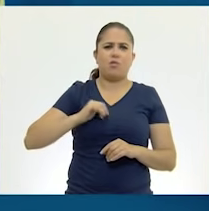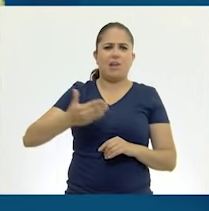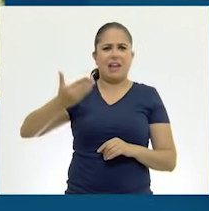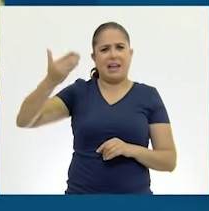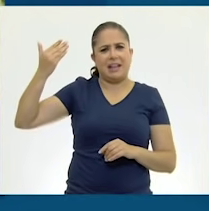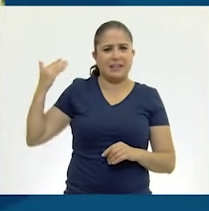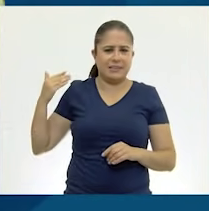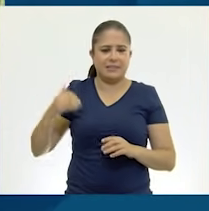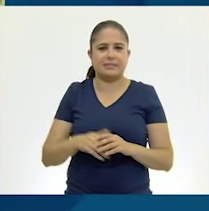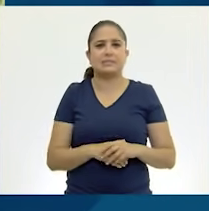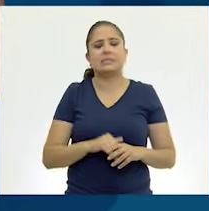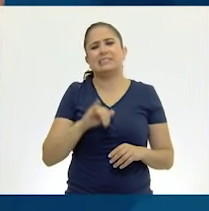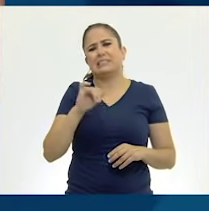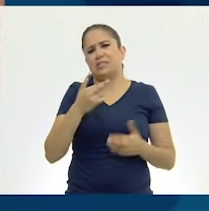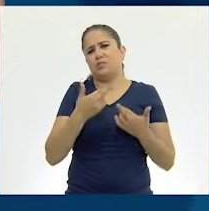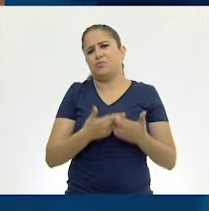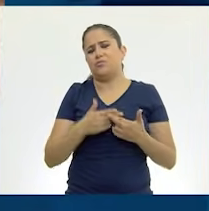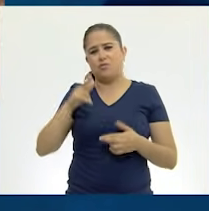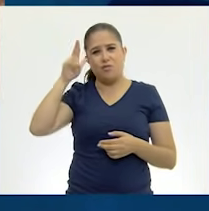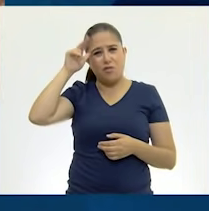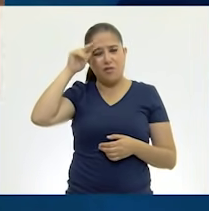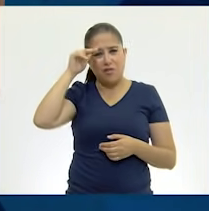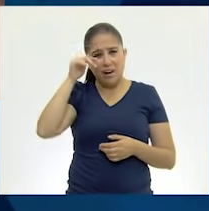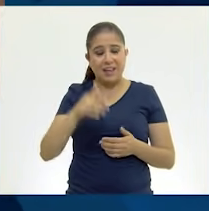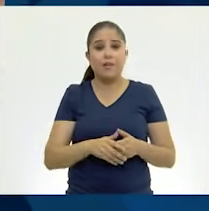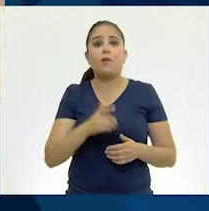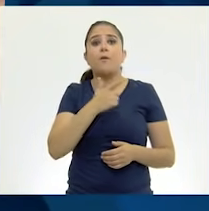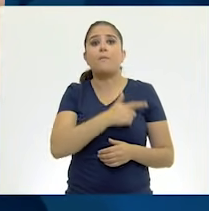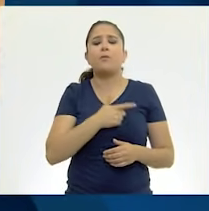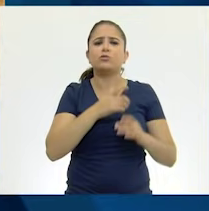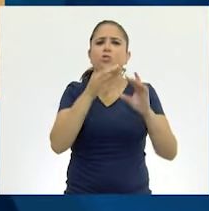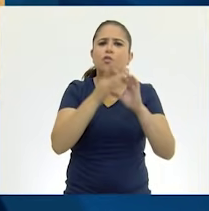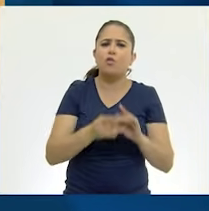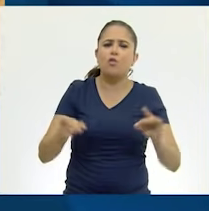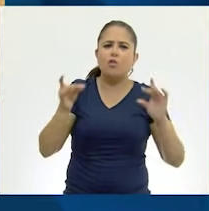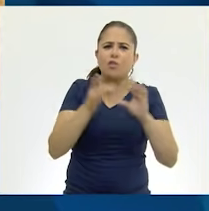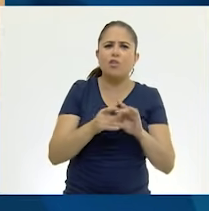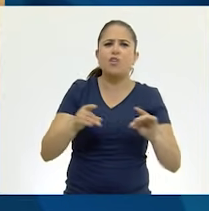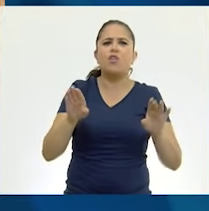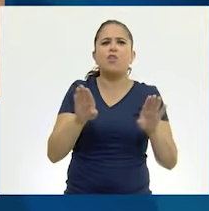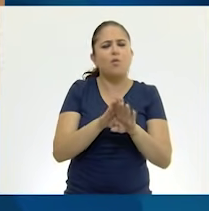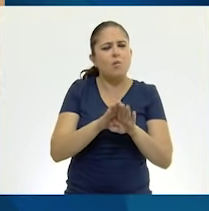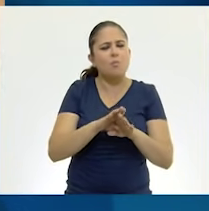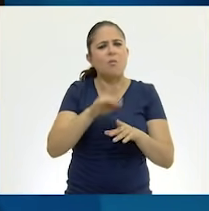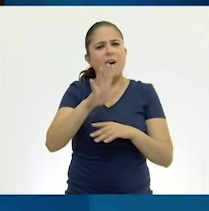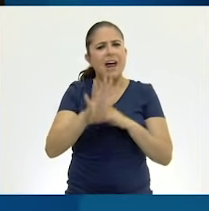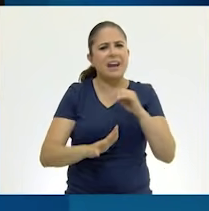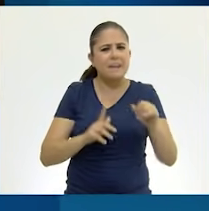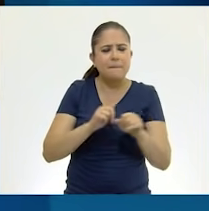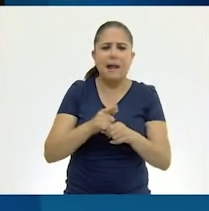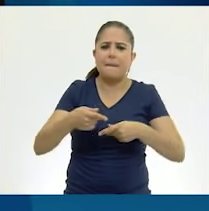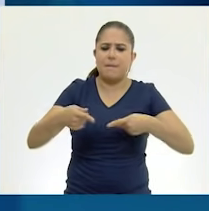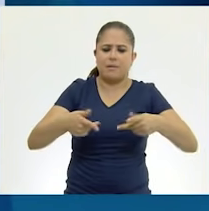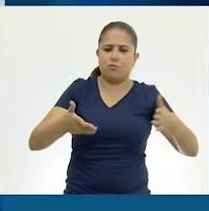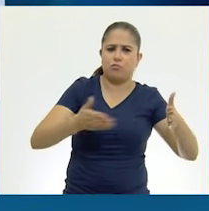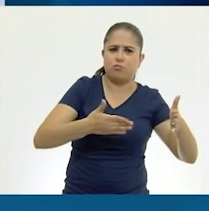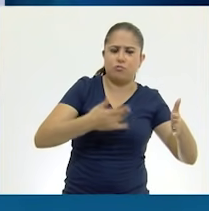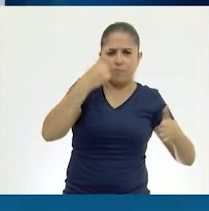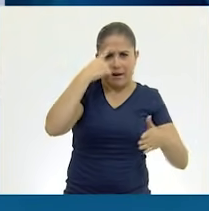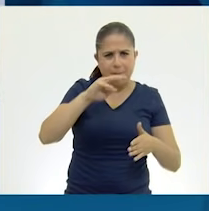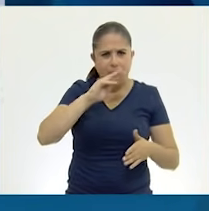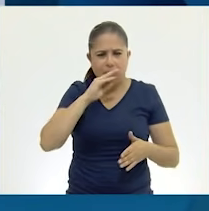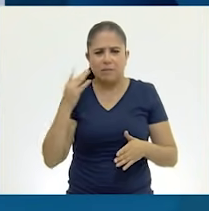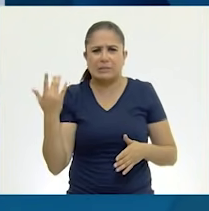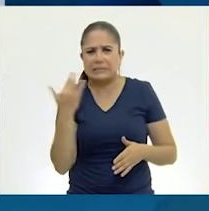hay cantidad de conejo. Le gusta contar de los guisos guiliguas que les preparaba su mamá. En